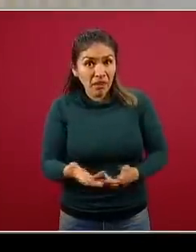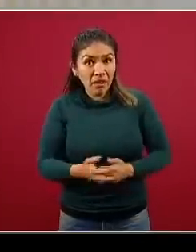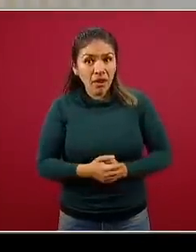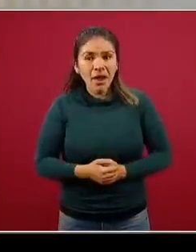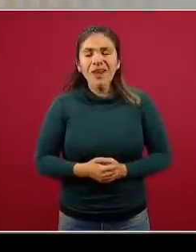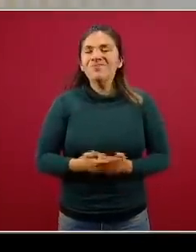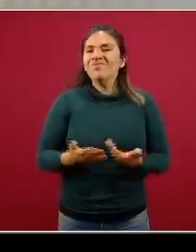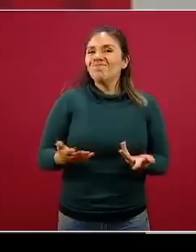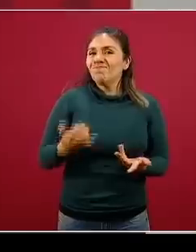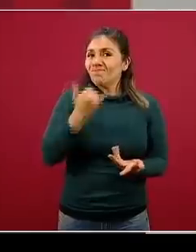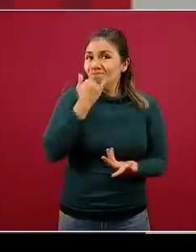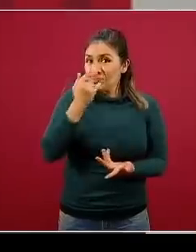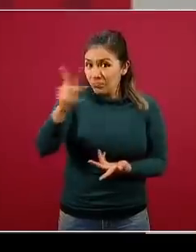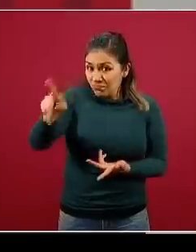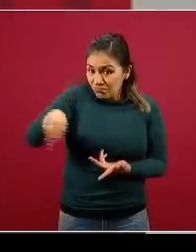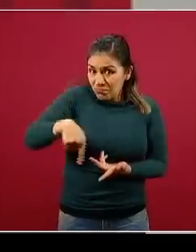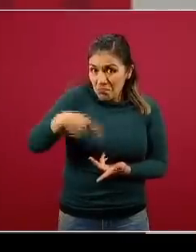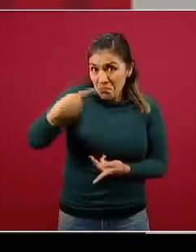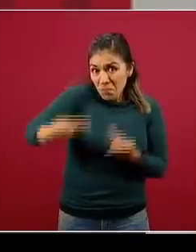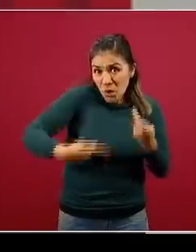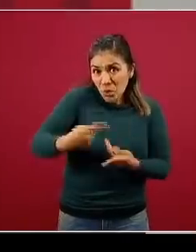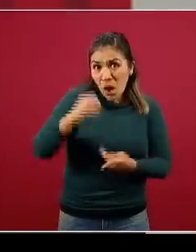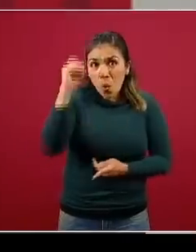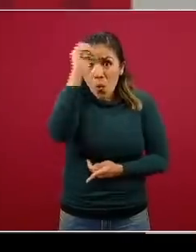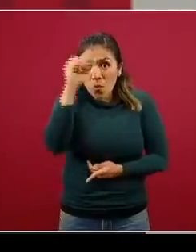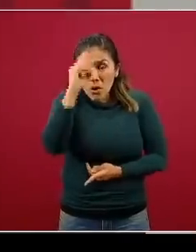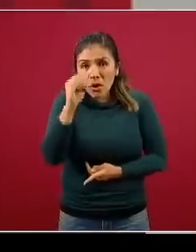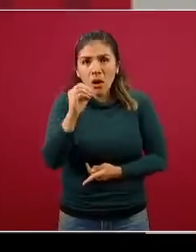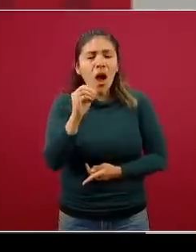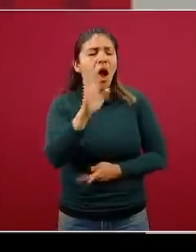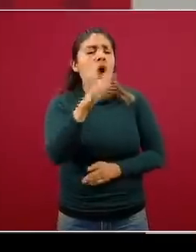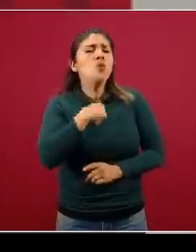No me queda claro si viene a preguntar o viene a opinar. eso es pregunta.